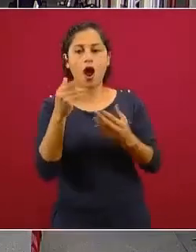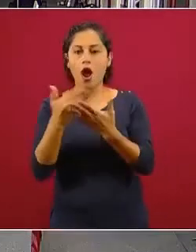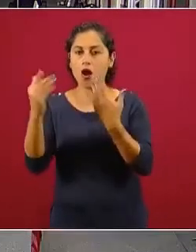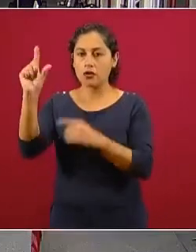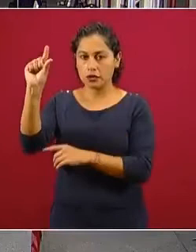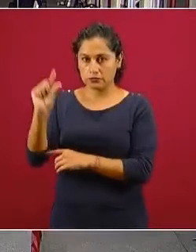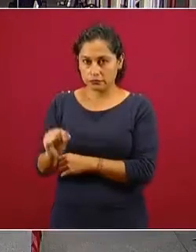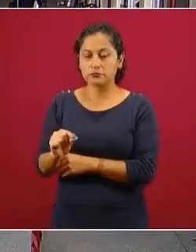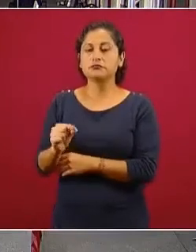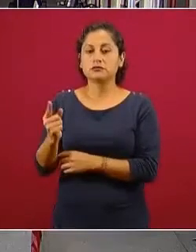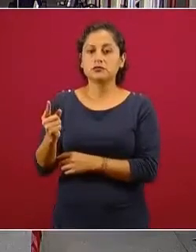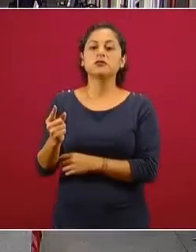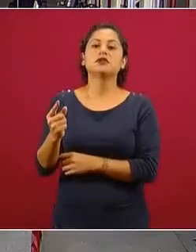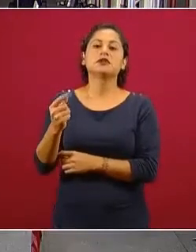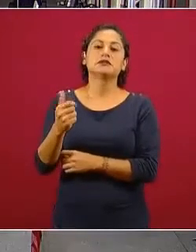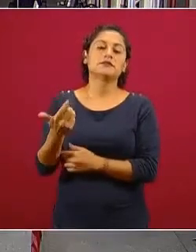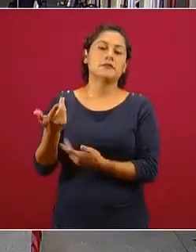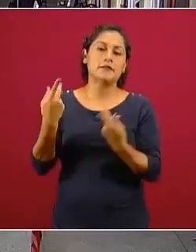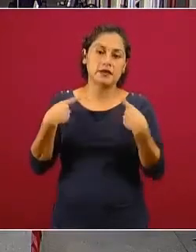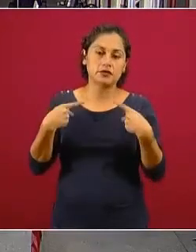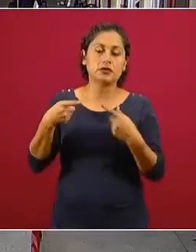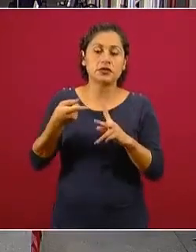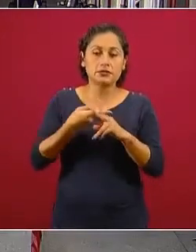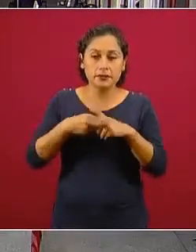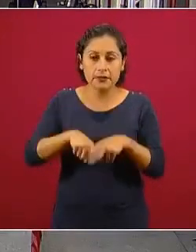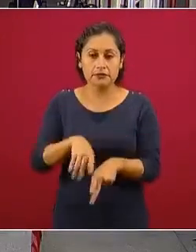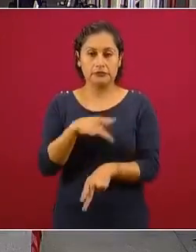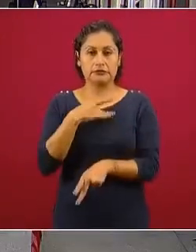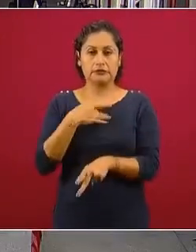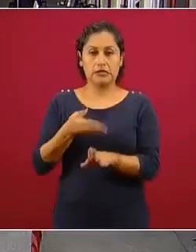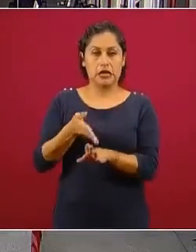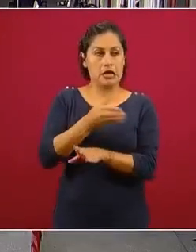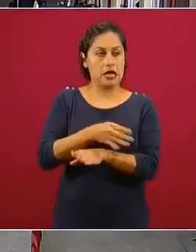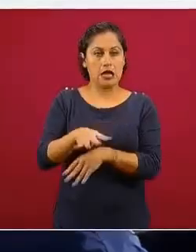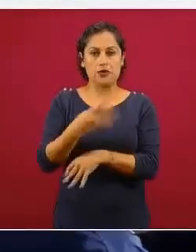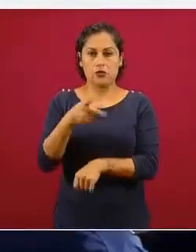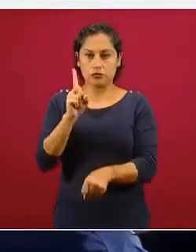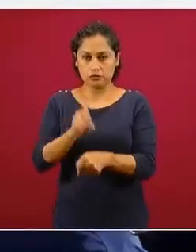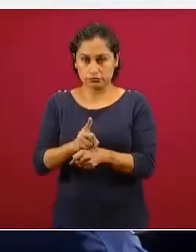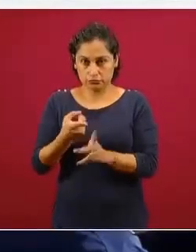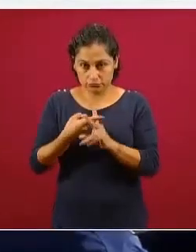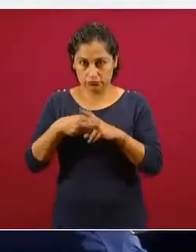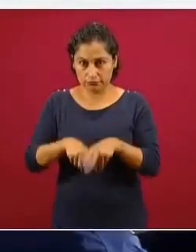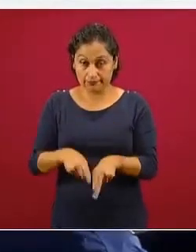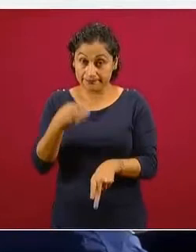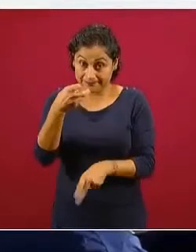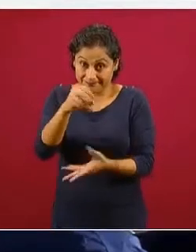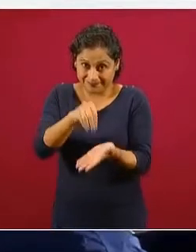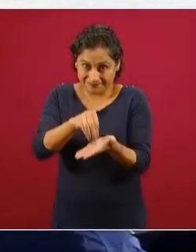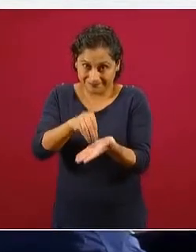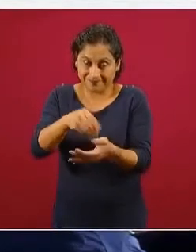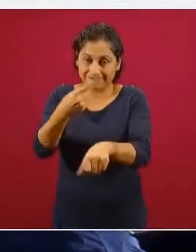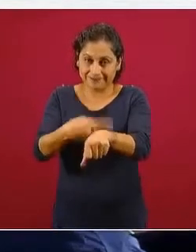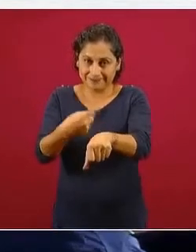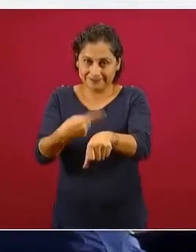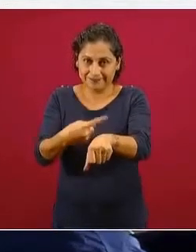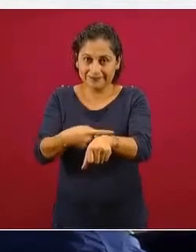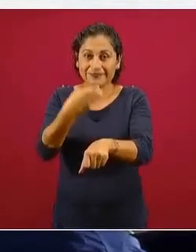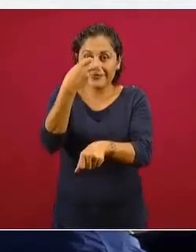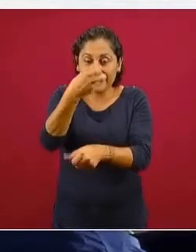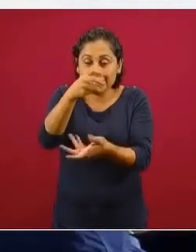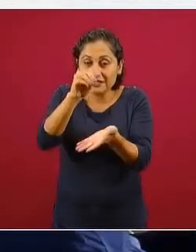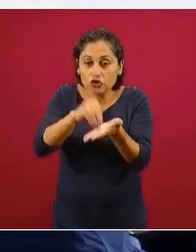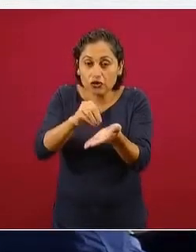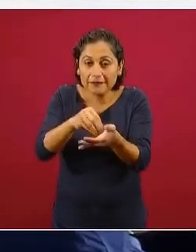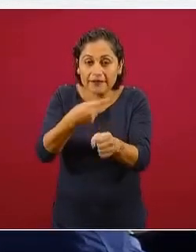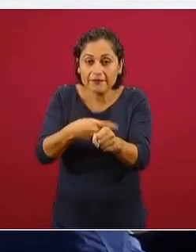43.610 personas que iniciaron con signos y síntomas en los últimos 14 días, por eso decimos casos activos, porque representan la epidemia activa